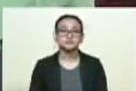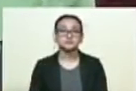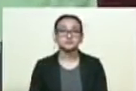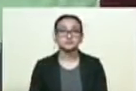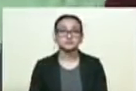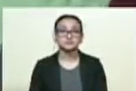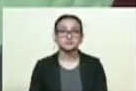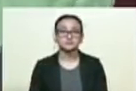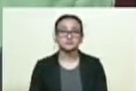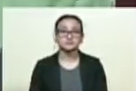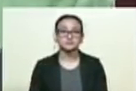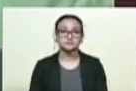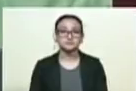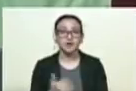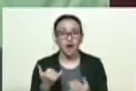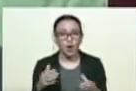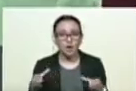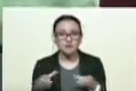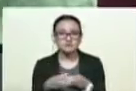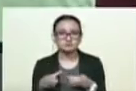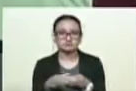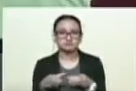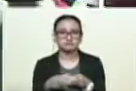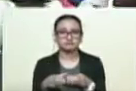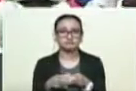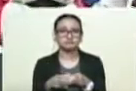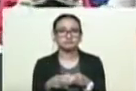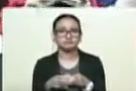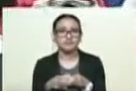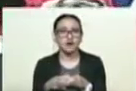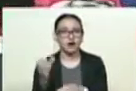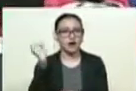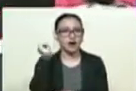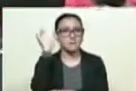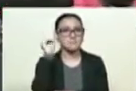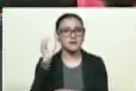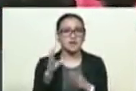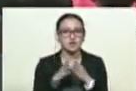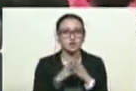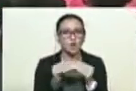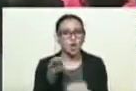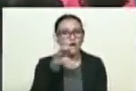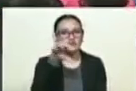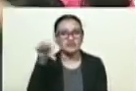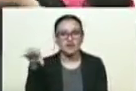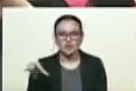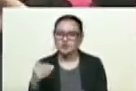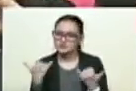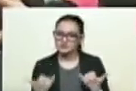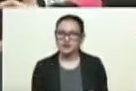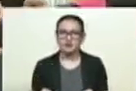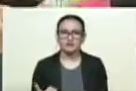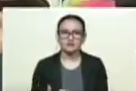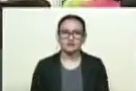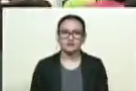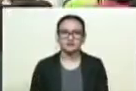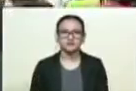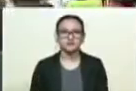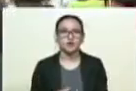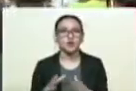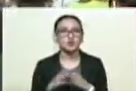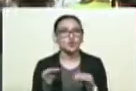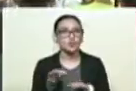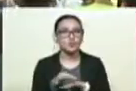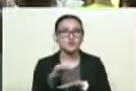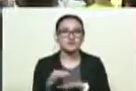Y vamos a conformar comandos de campaña en todos los estados ya. En todos los